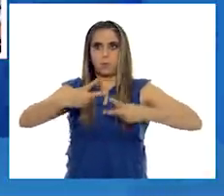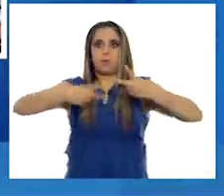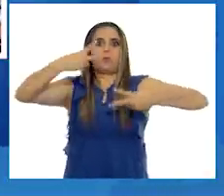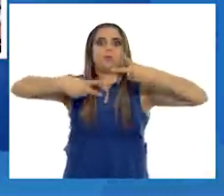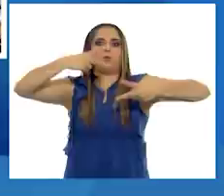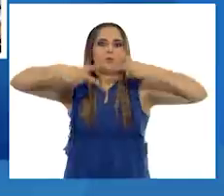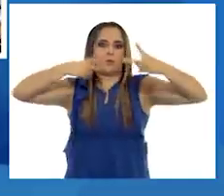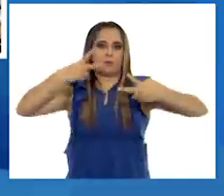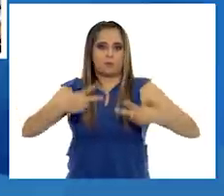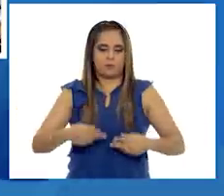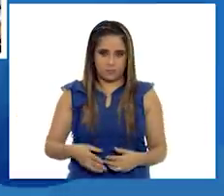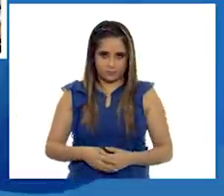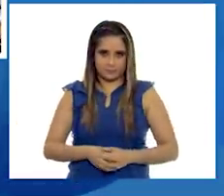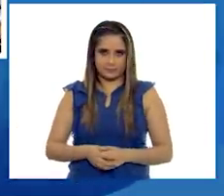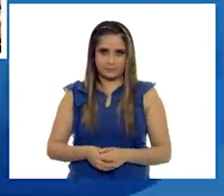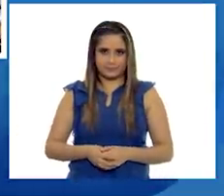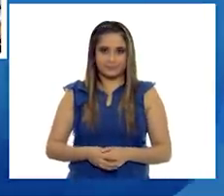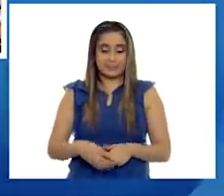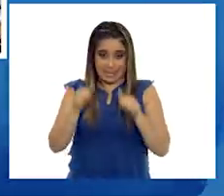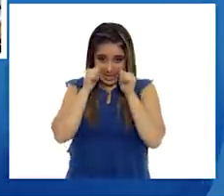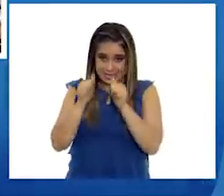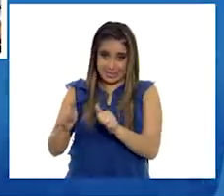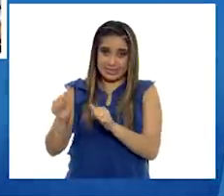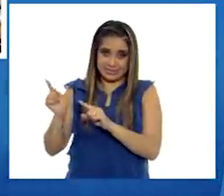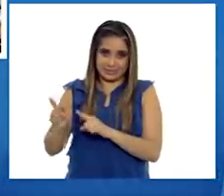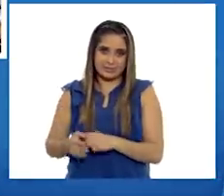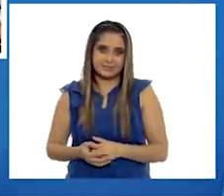vapor. Observen con mucho cuidado.